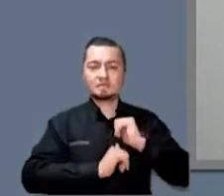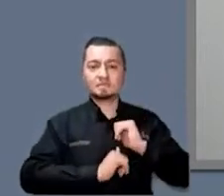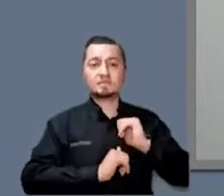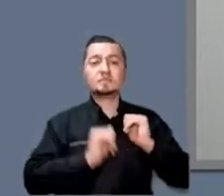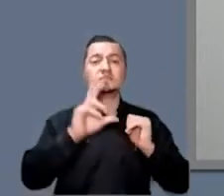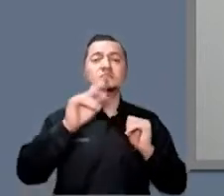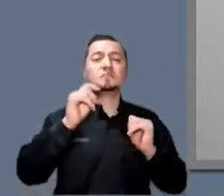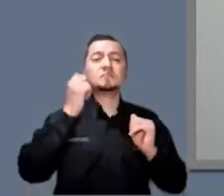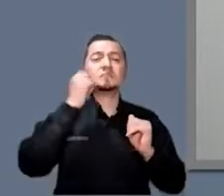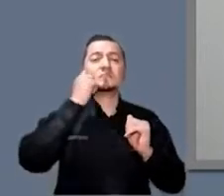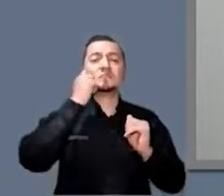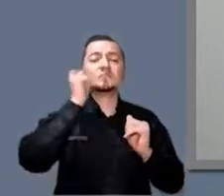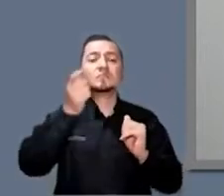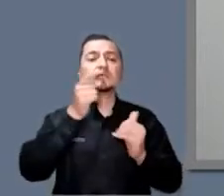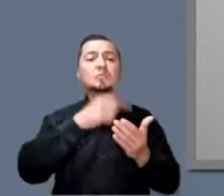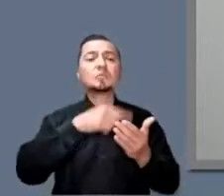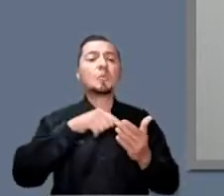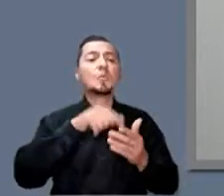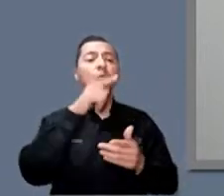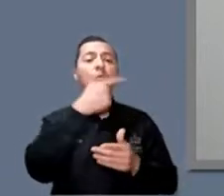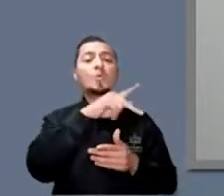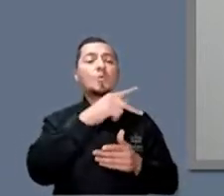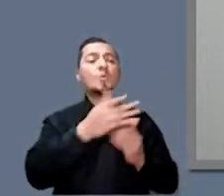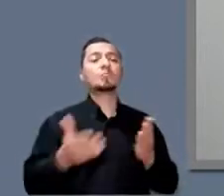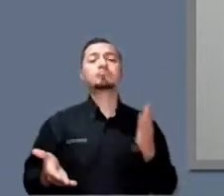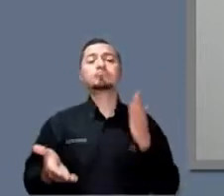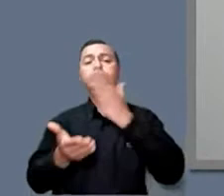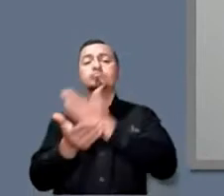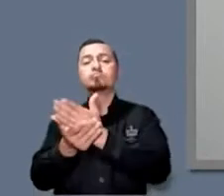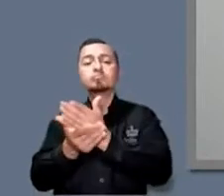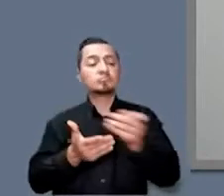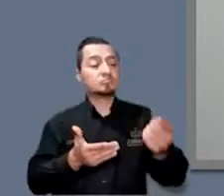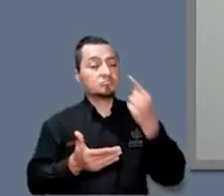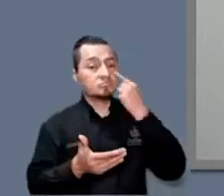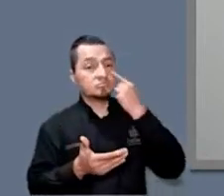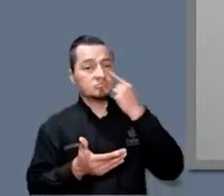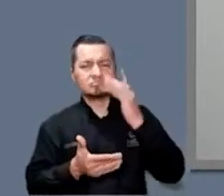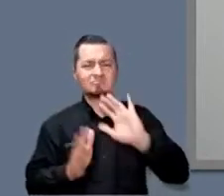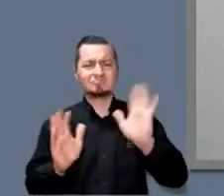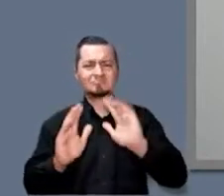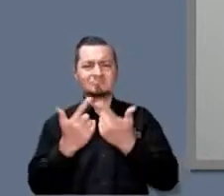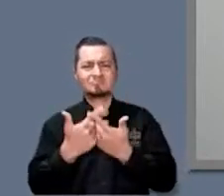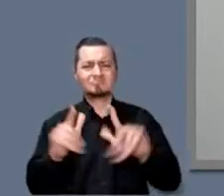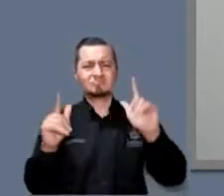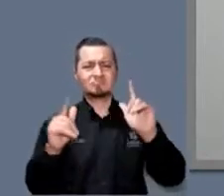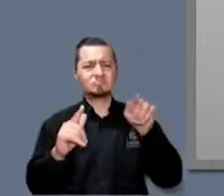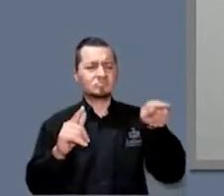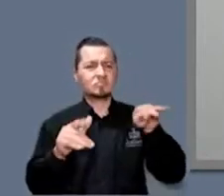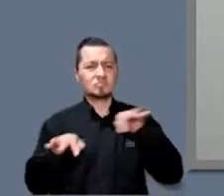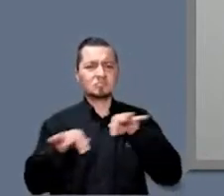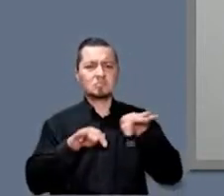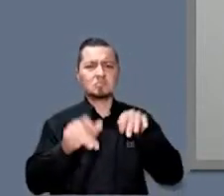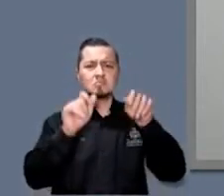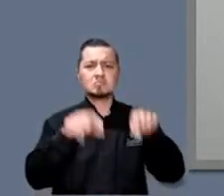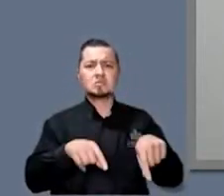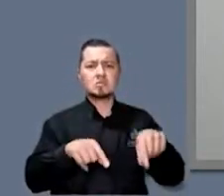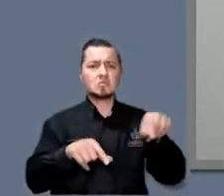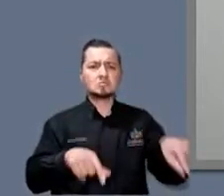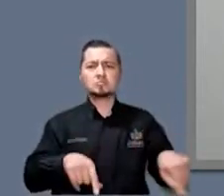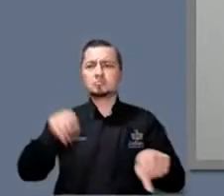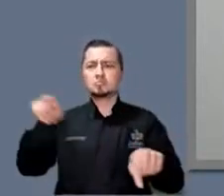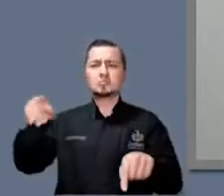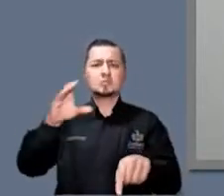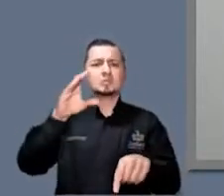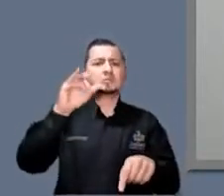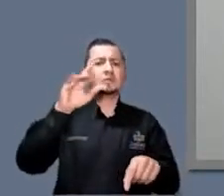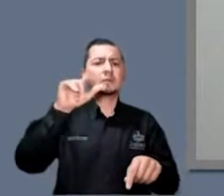salud acuda a un ciudadano atenderse su historial clínico siempre está disponible si va al civil si va al hospital zoquipan